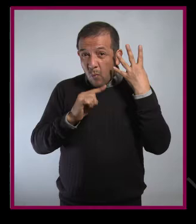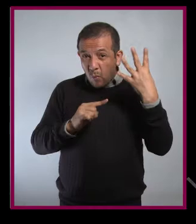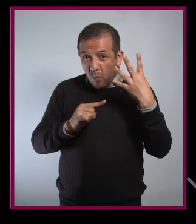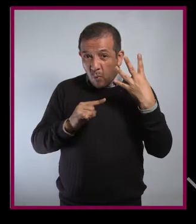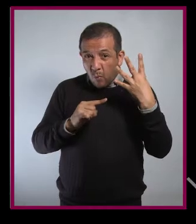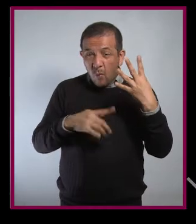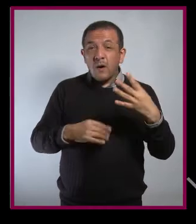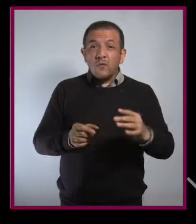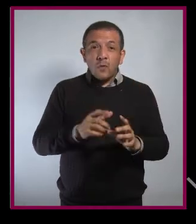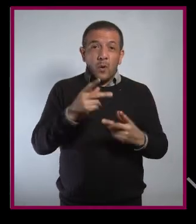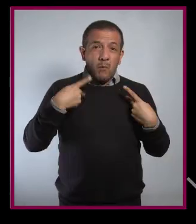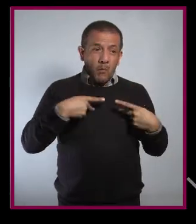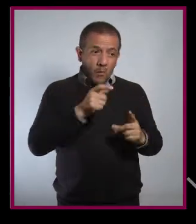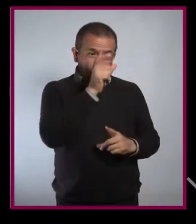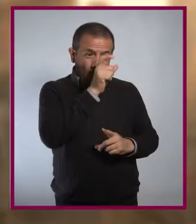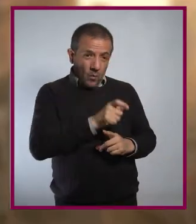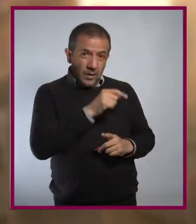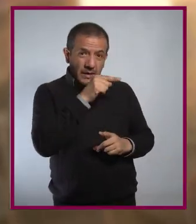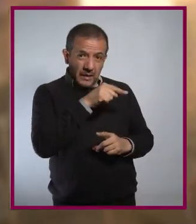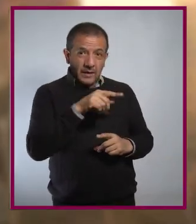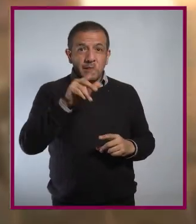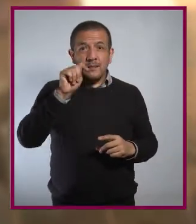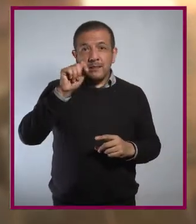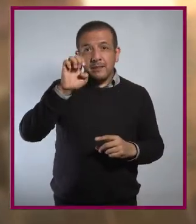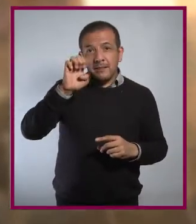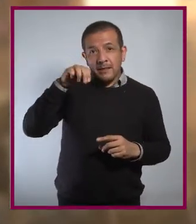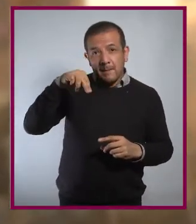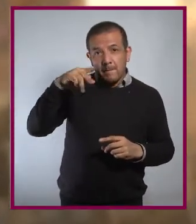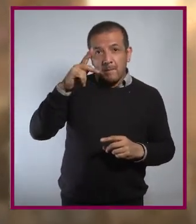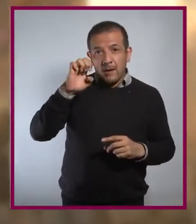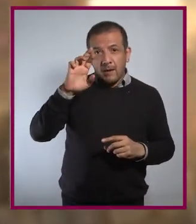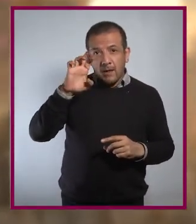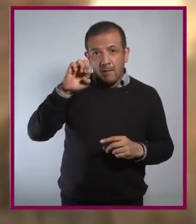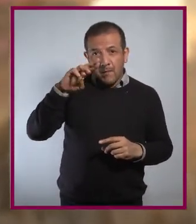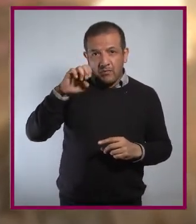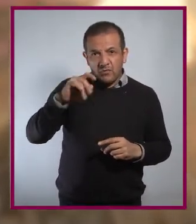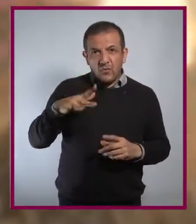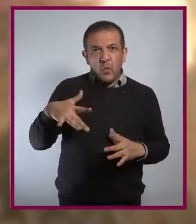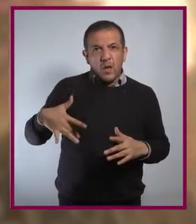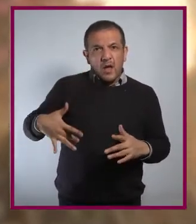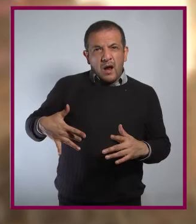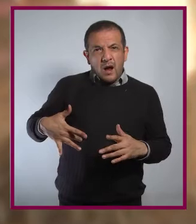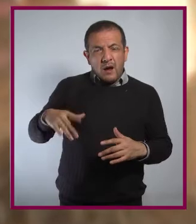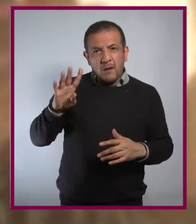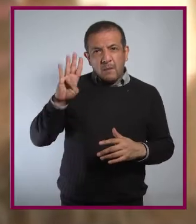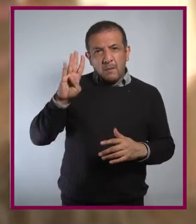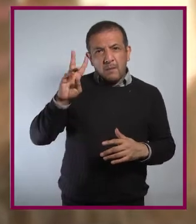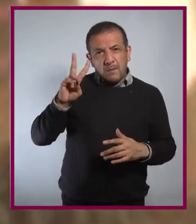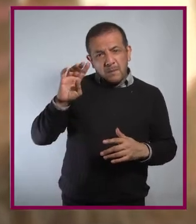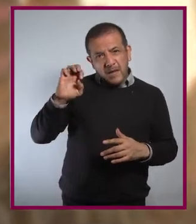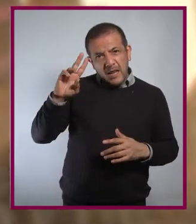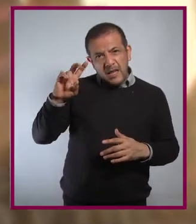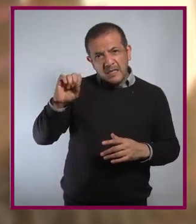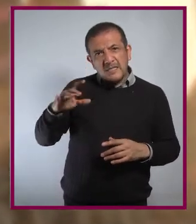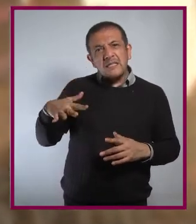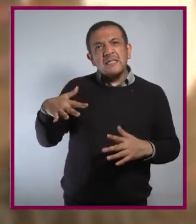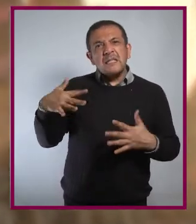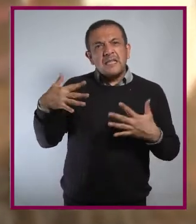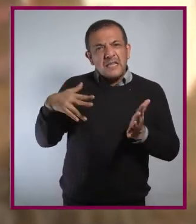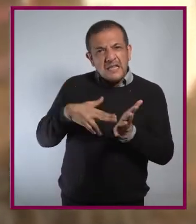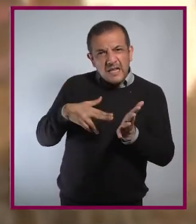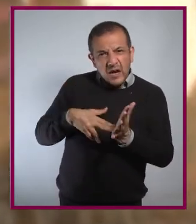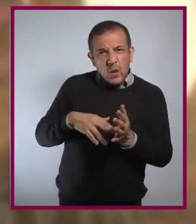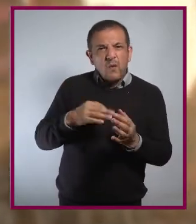la persona y a su temperamento. El temperamento de la bilis negra era considerado frío